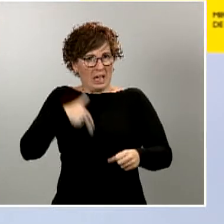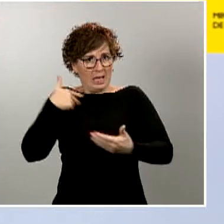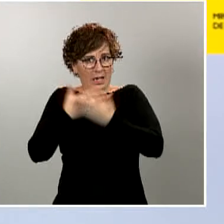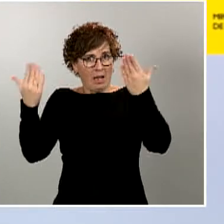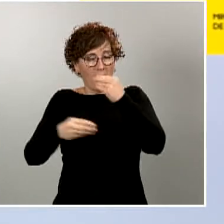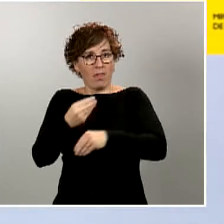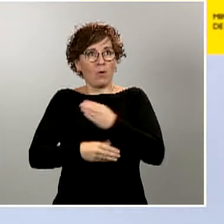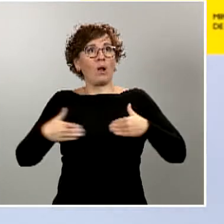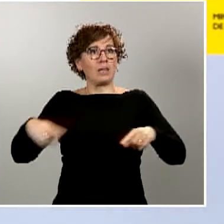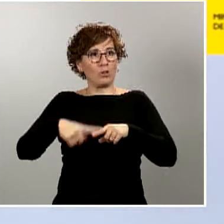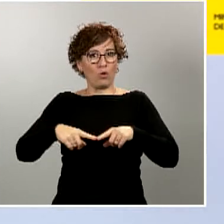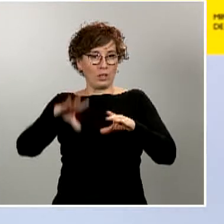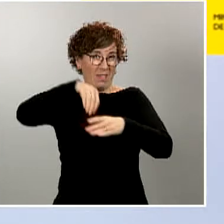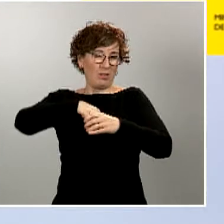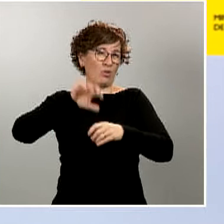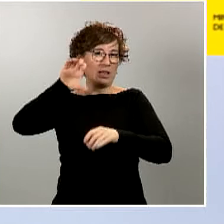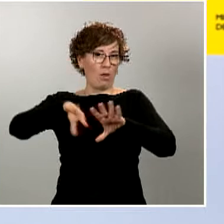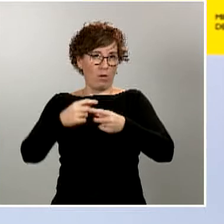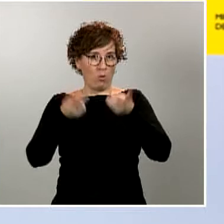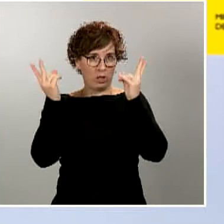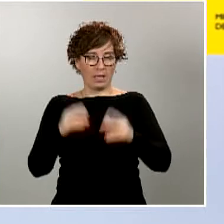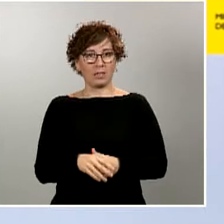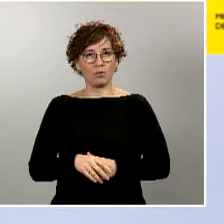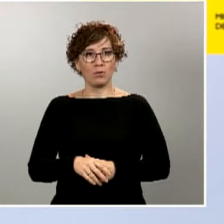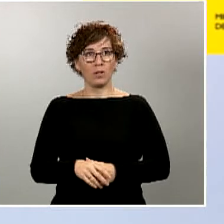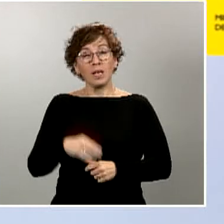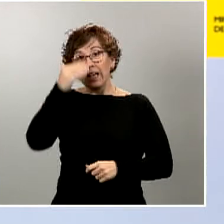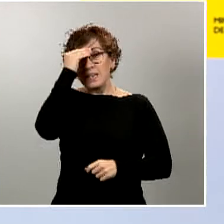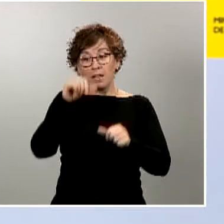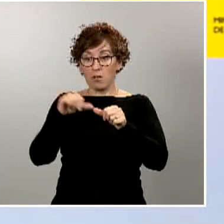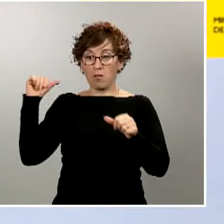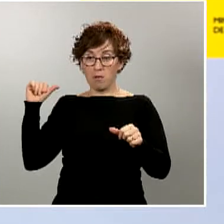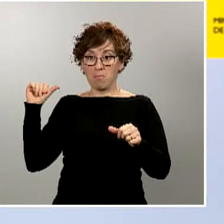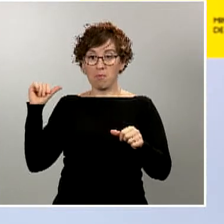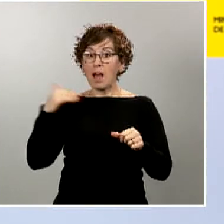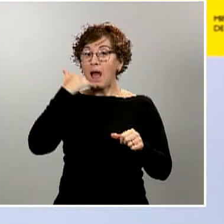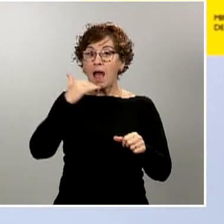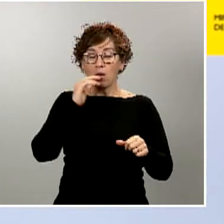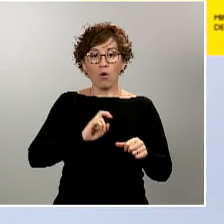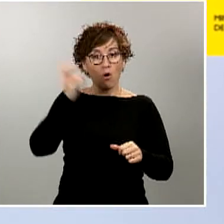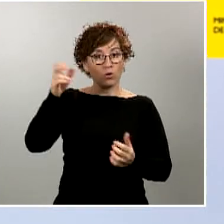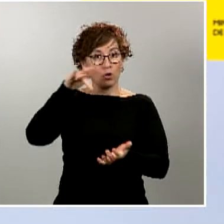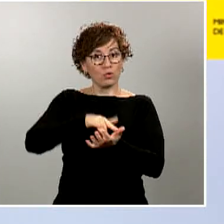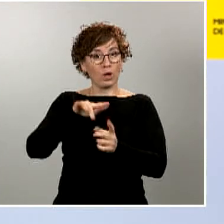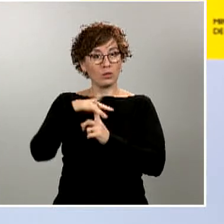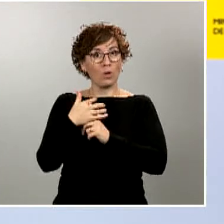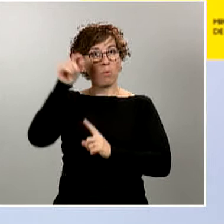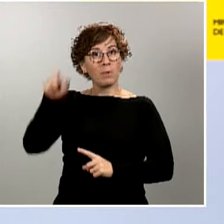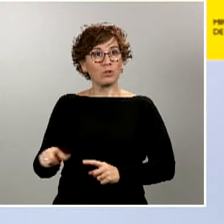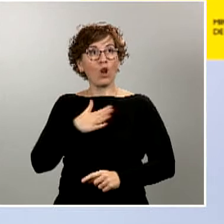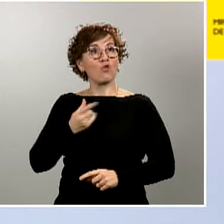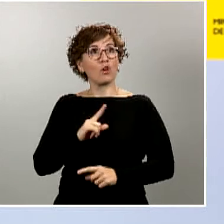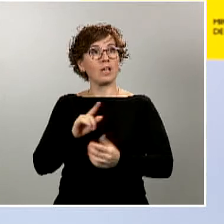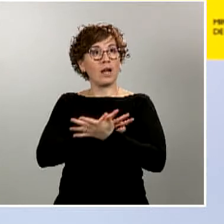No creo que haya precedentes de personas que no quieran hablar con el presidente, salvo